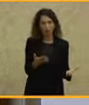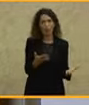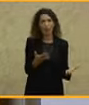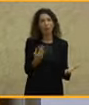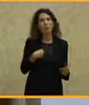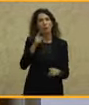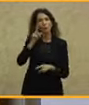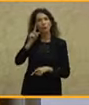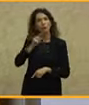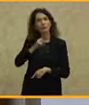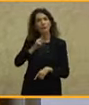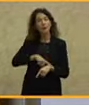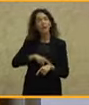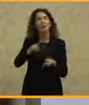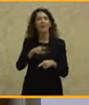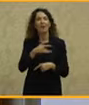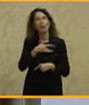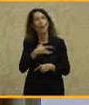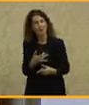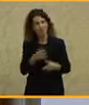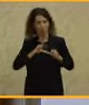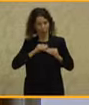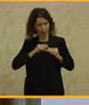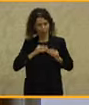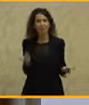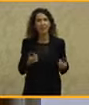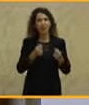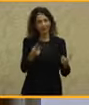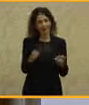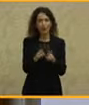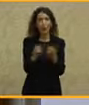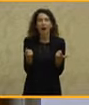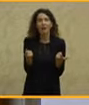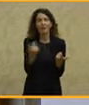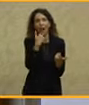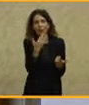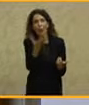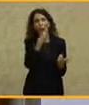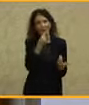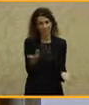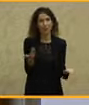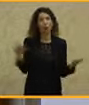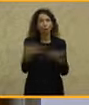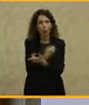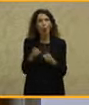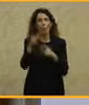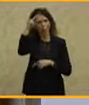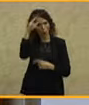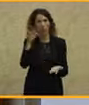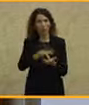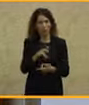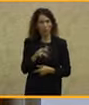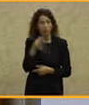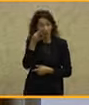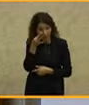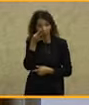y además con un poquito de compasión, que siempre parece que eso le da una especie de tinte estupendo de que todos estamos muy preocupados, pero